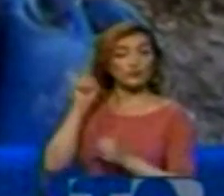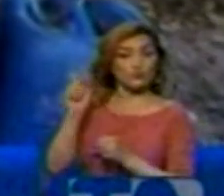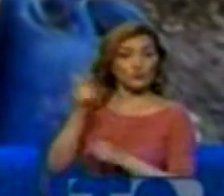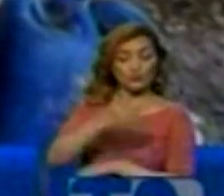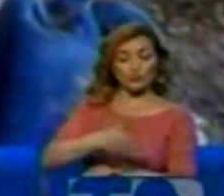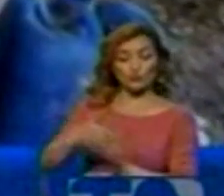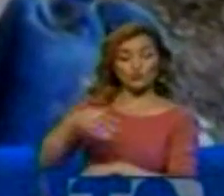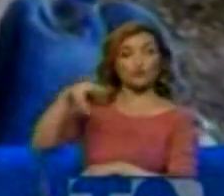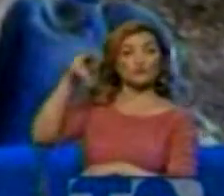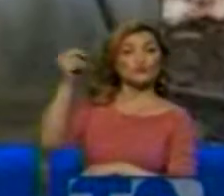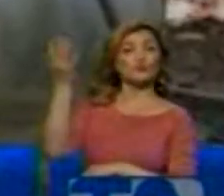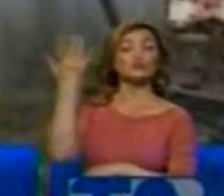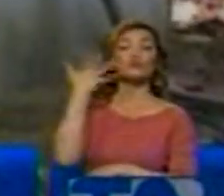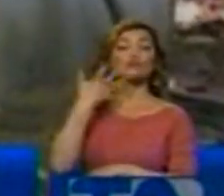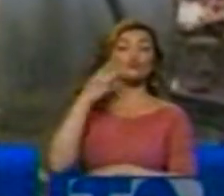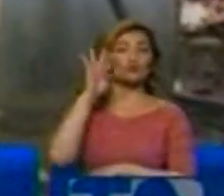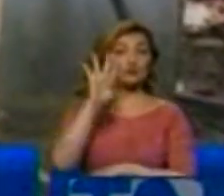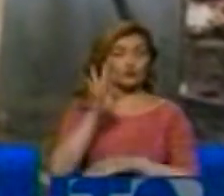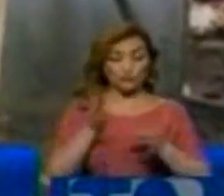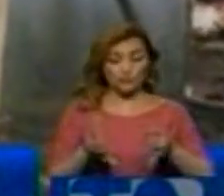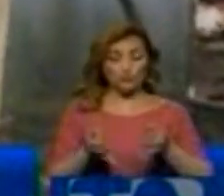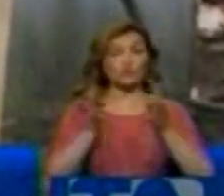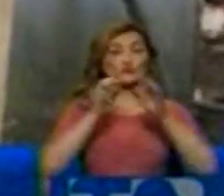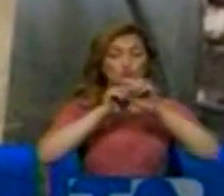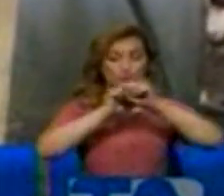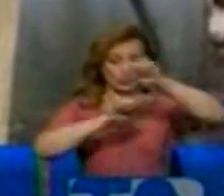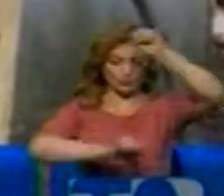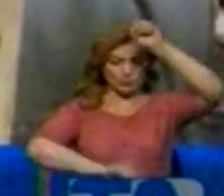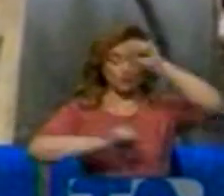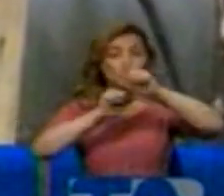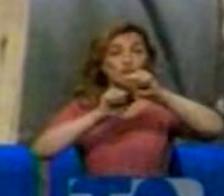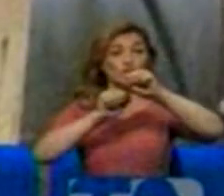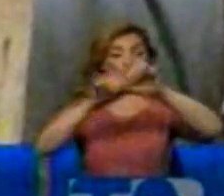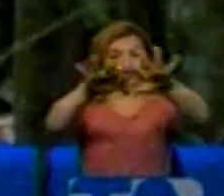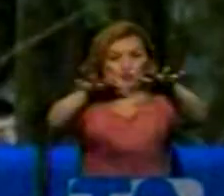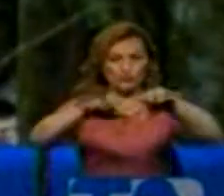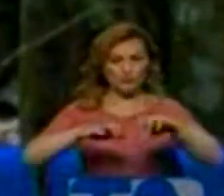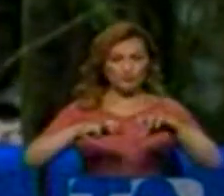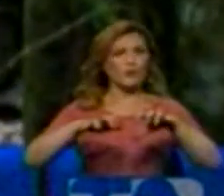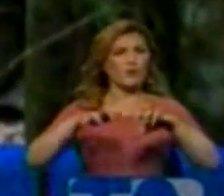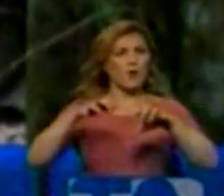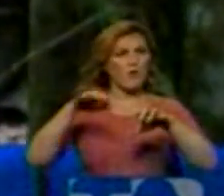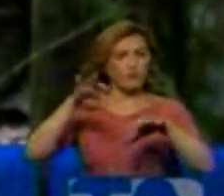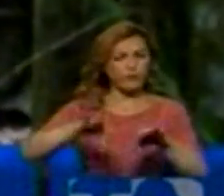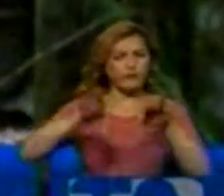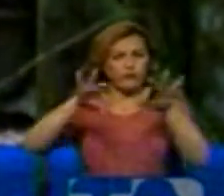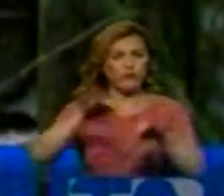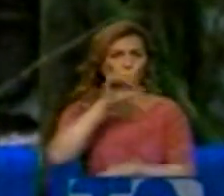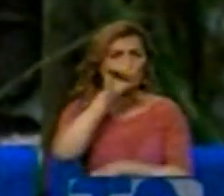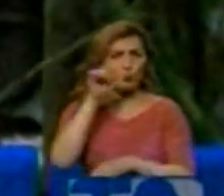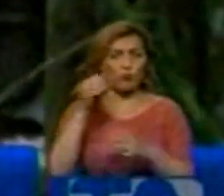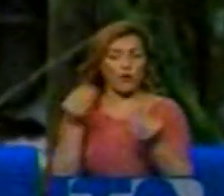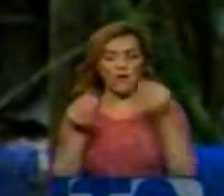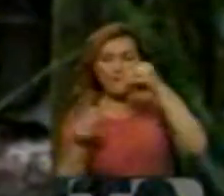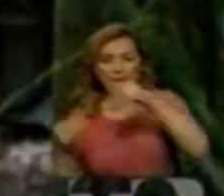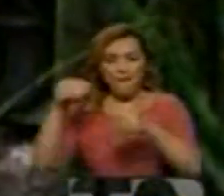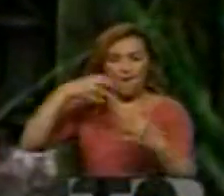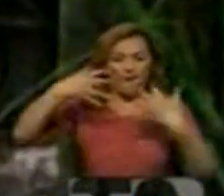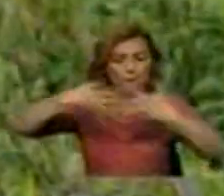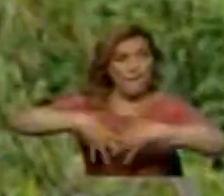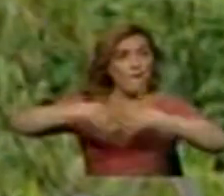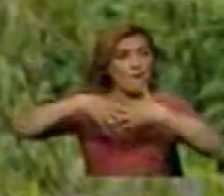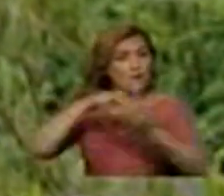pasado 4 de febrero, en la que se descubrió una plantación de coca y un laboratorio para su procesamiento,